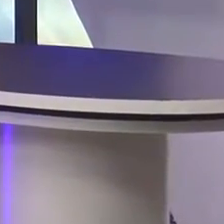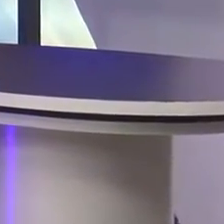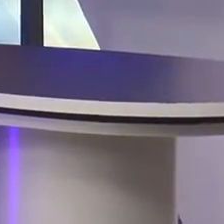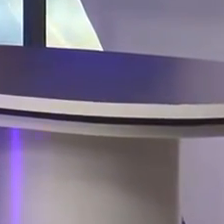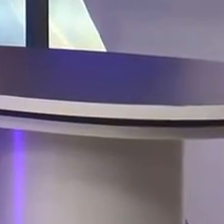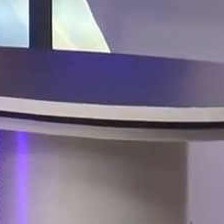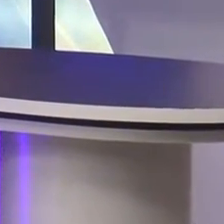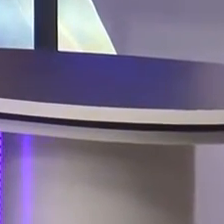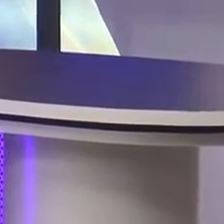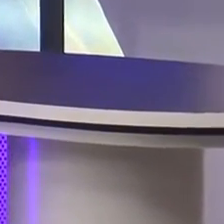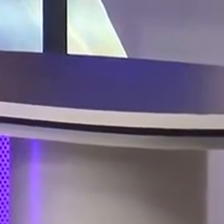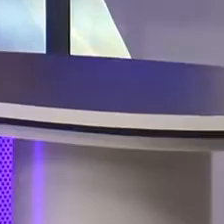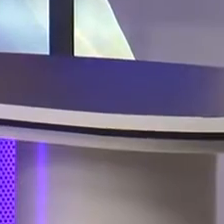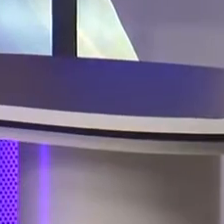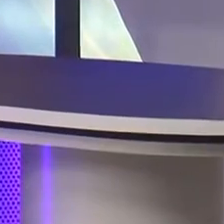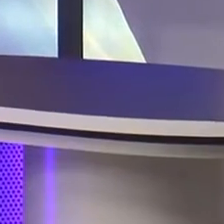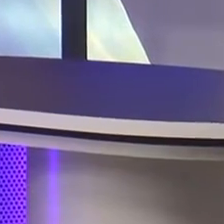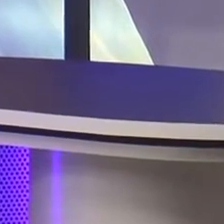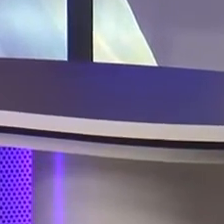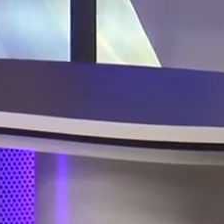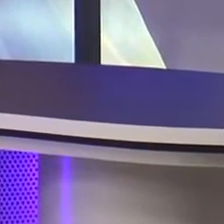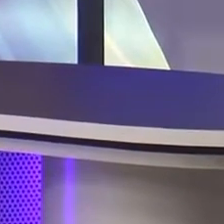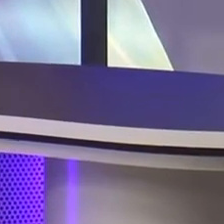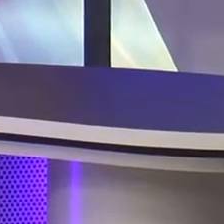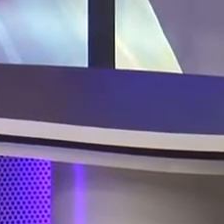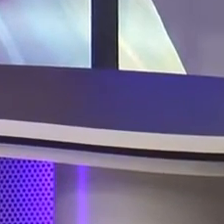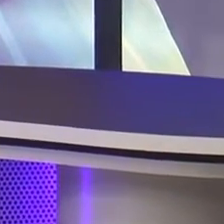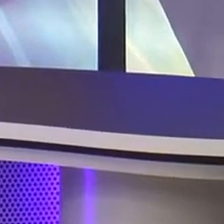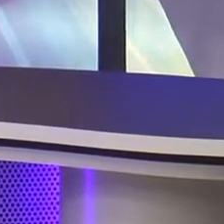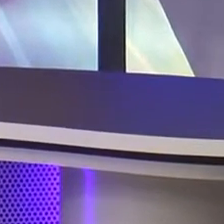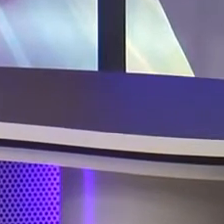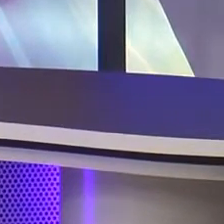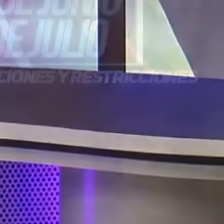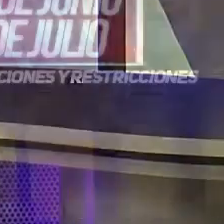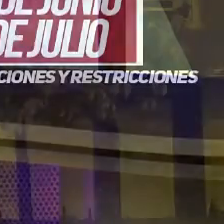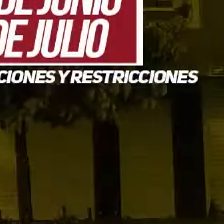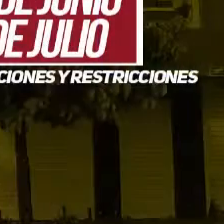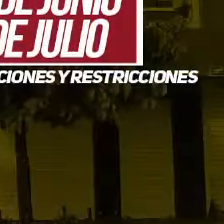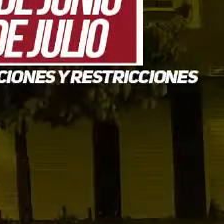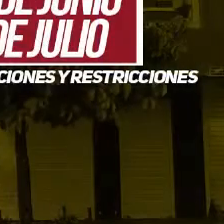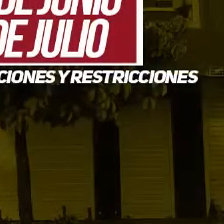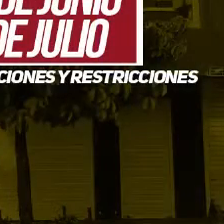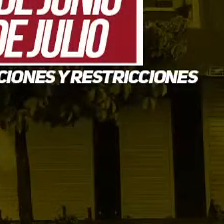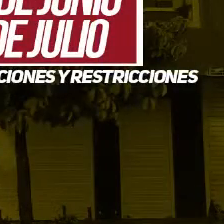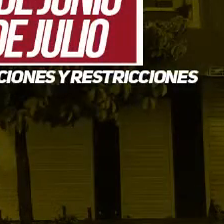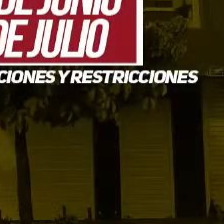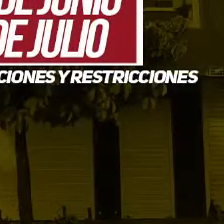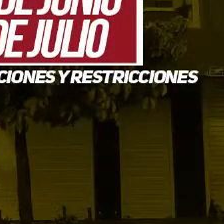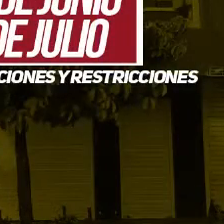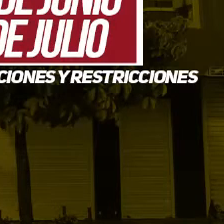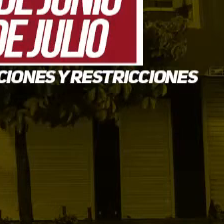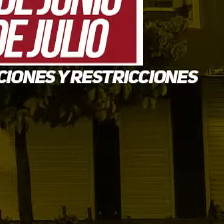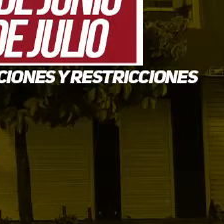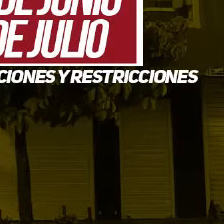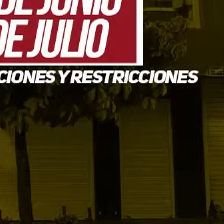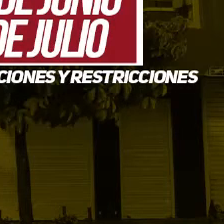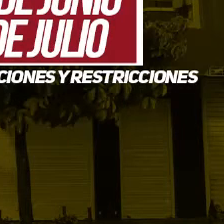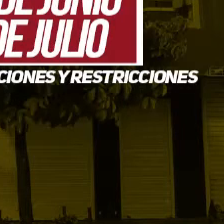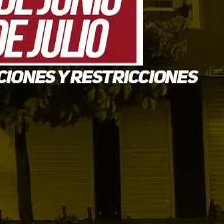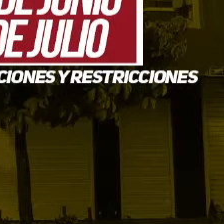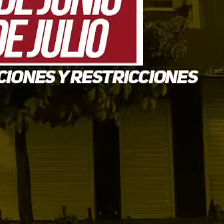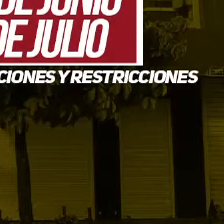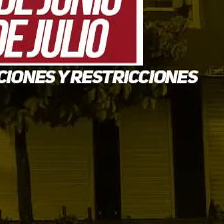Vaya al Centro Comercial Maravillas y disfrute de descuentos hasta del 70% en productos seleccionados. También